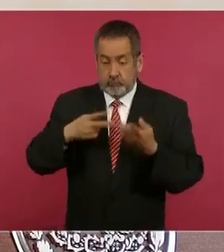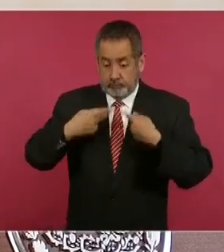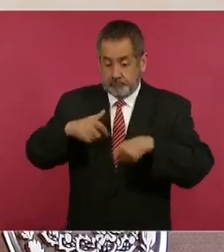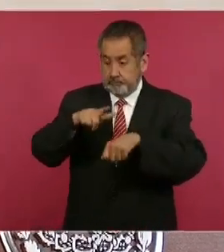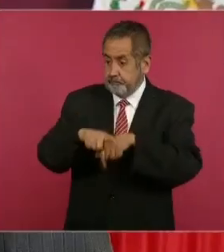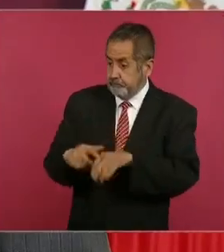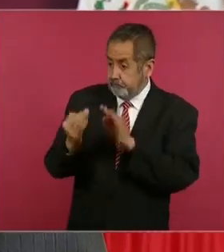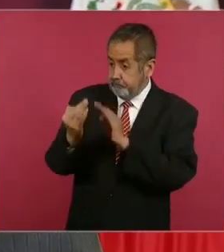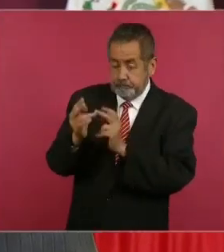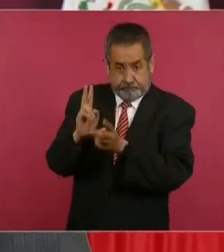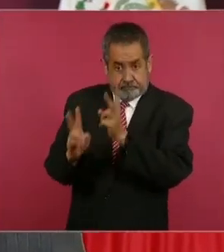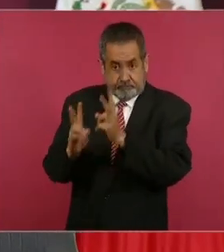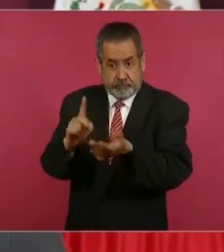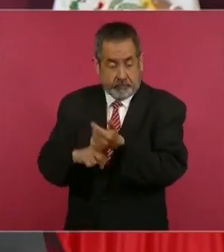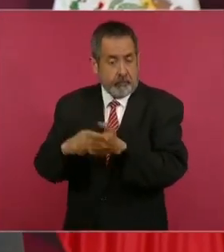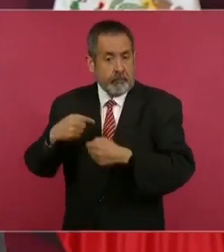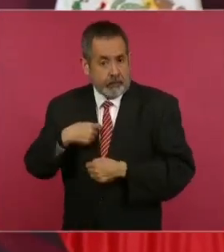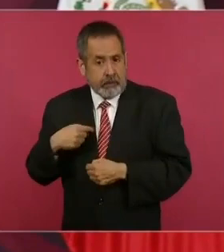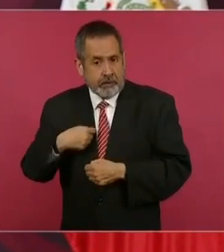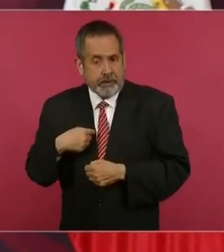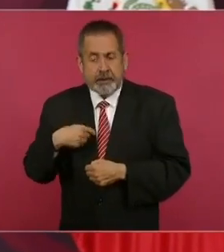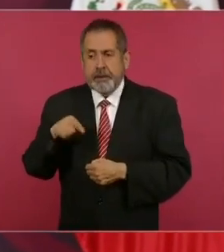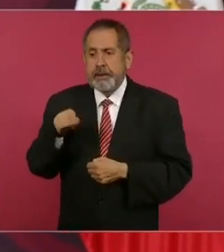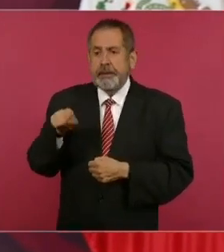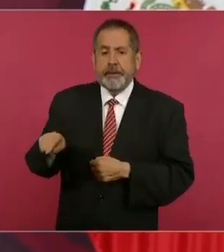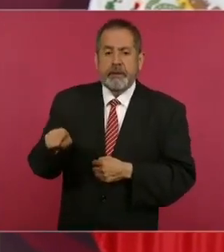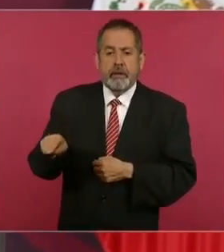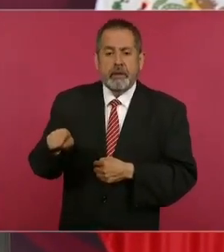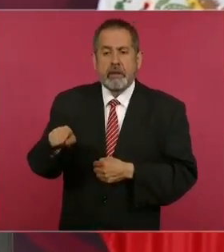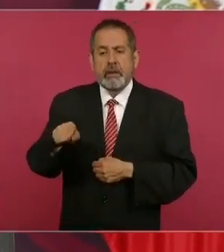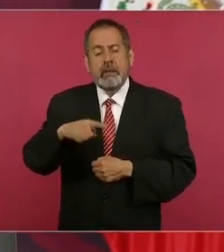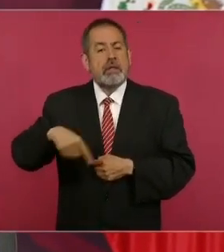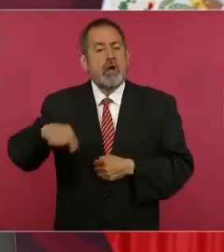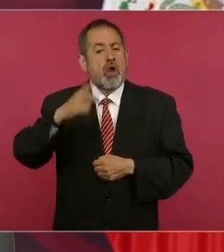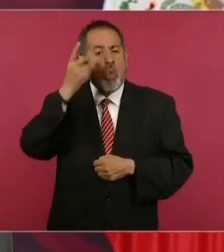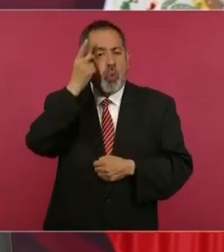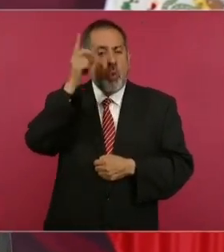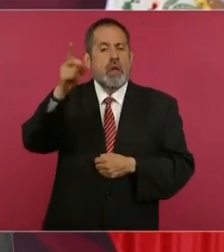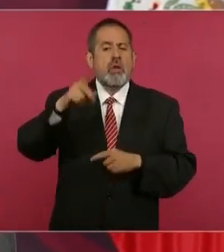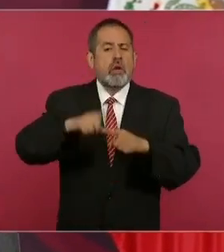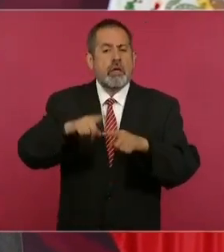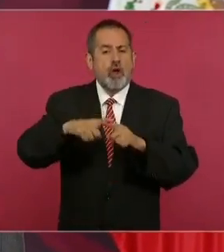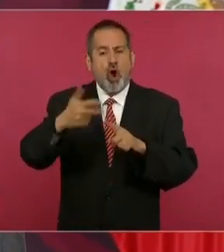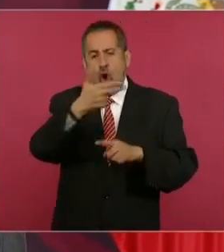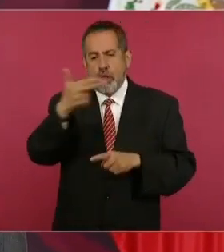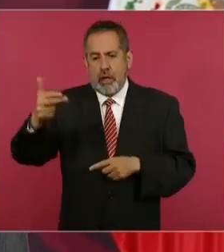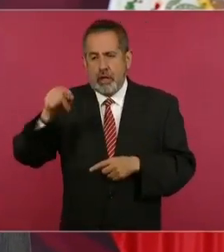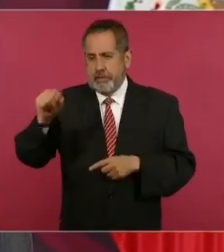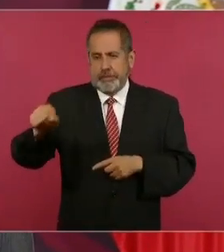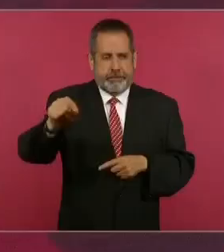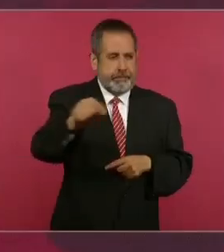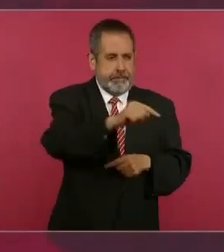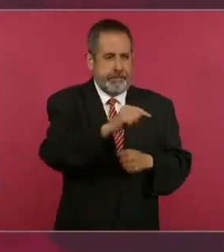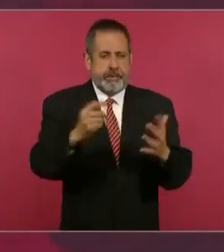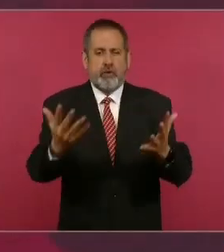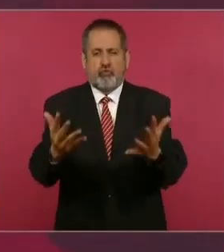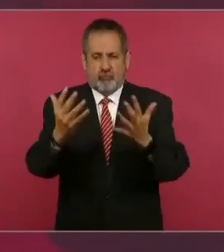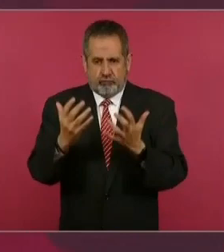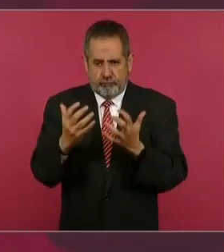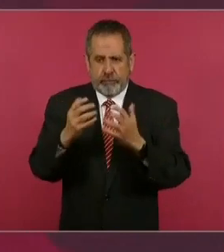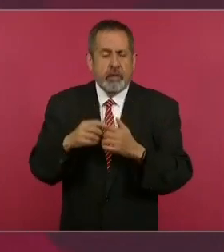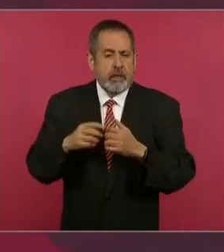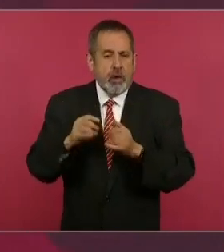con los dueños de hoteles,